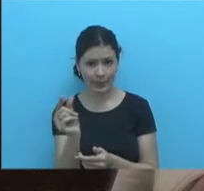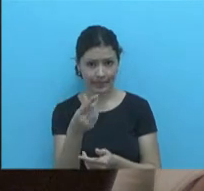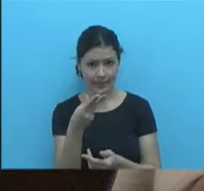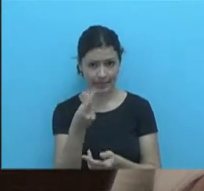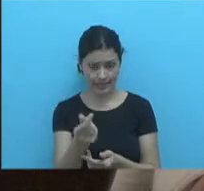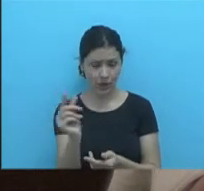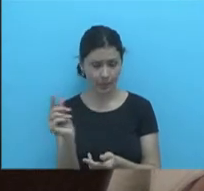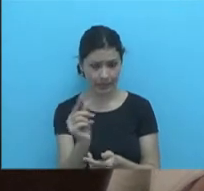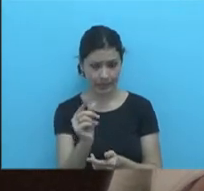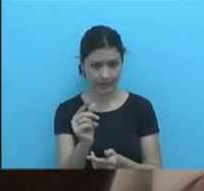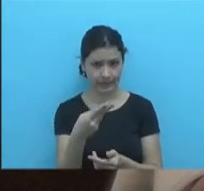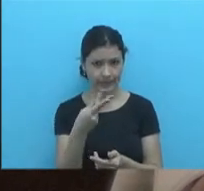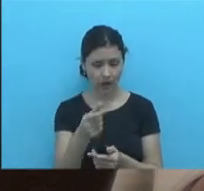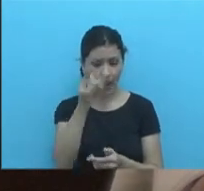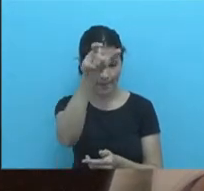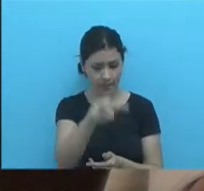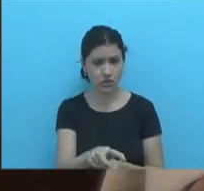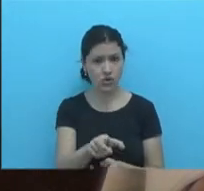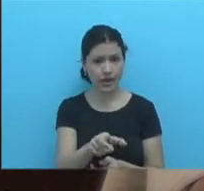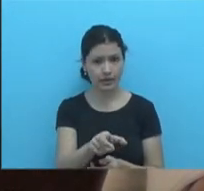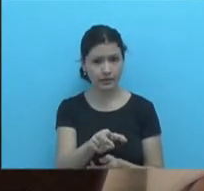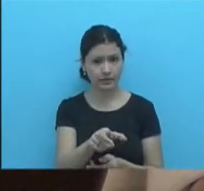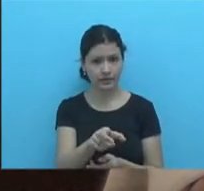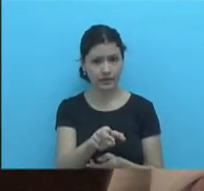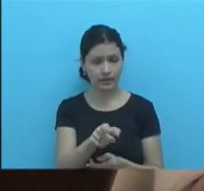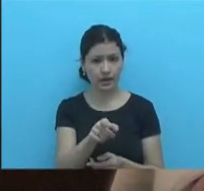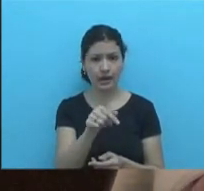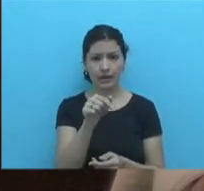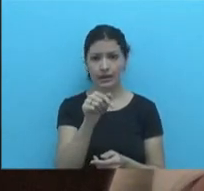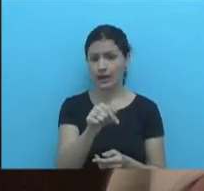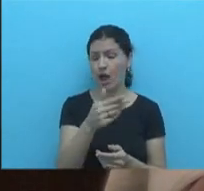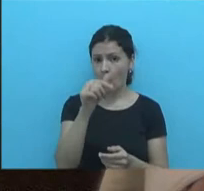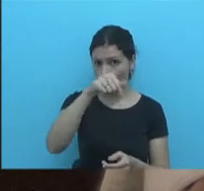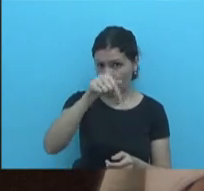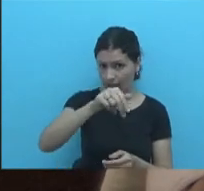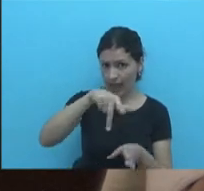las personas que en este momento usan un animal